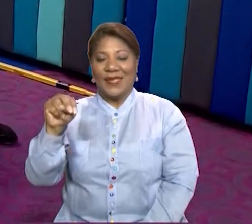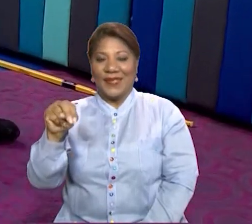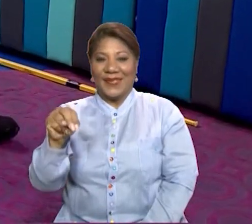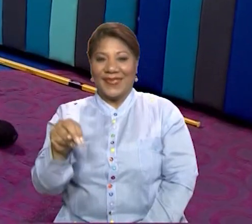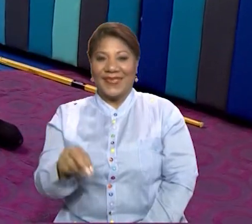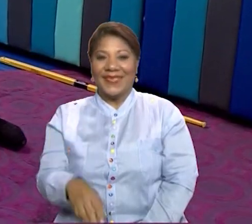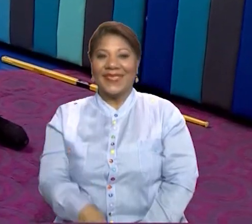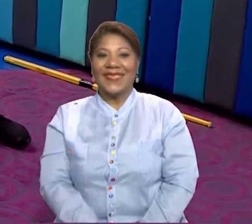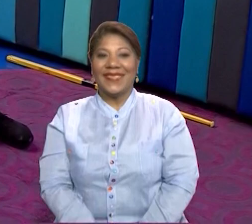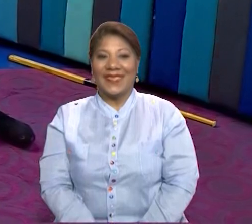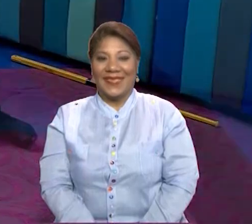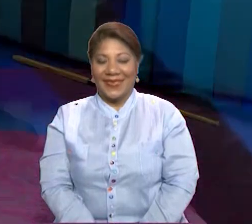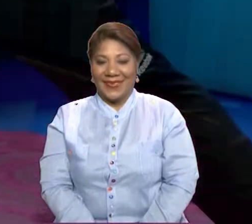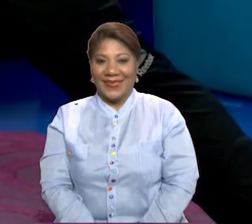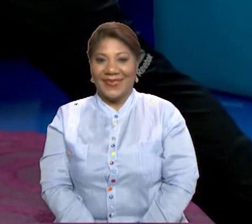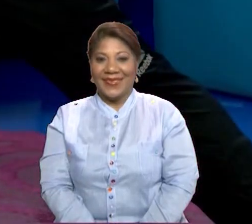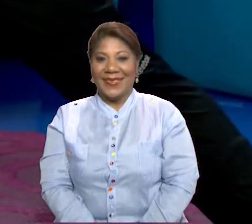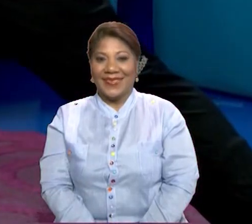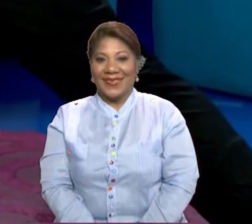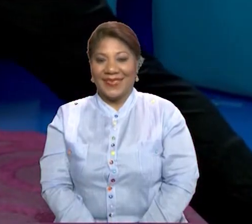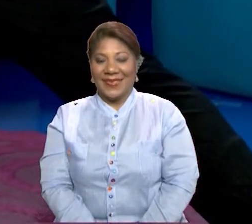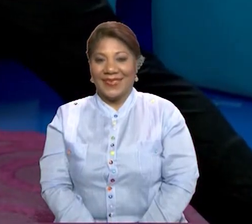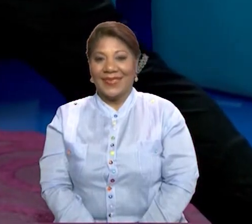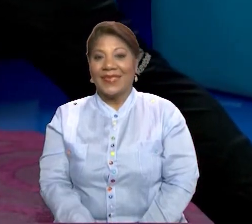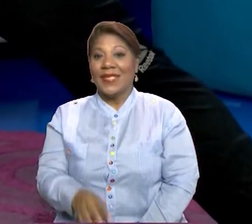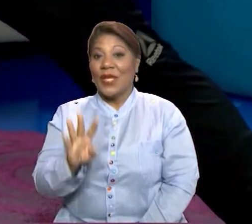1, 2, 3, 4. Cambiamos.